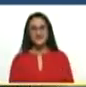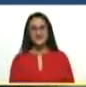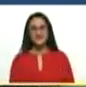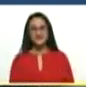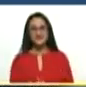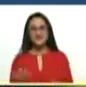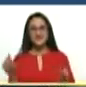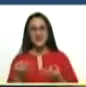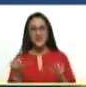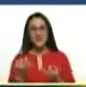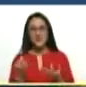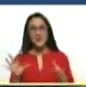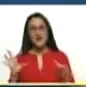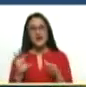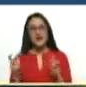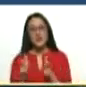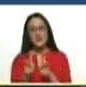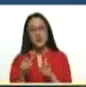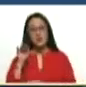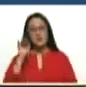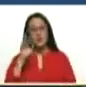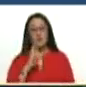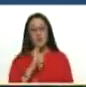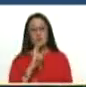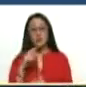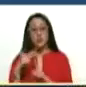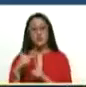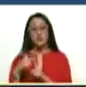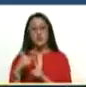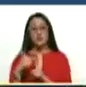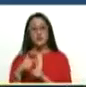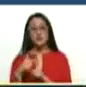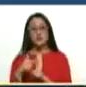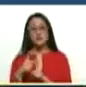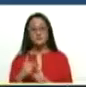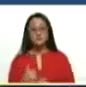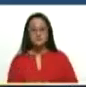seguro que nuestra reunión va a dar sus frutos.